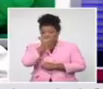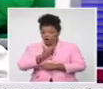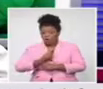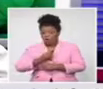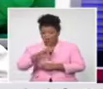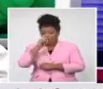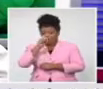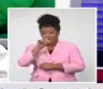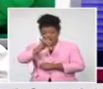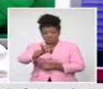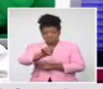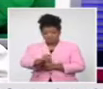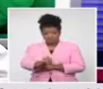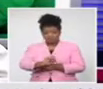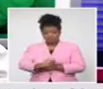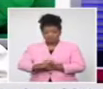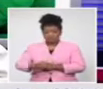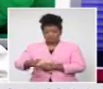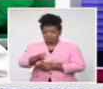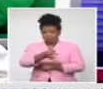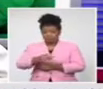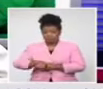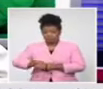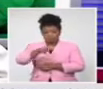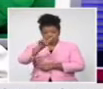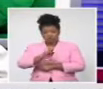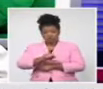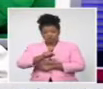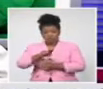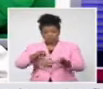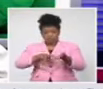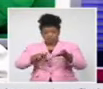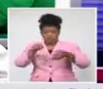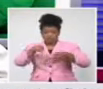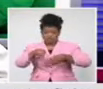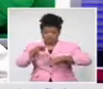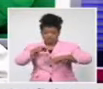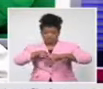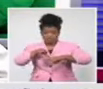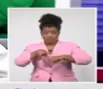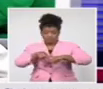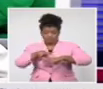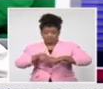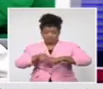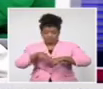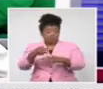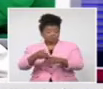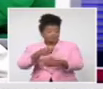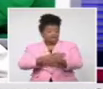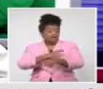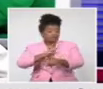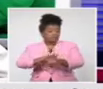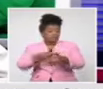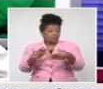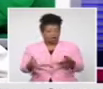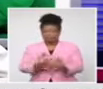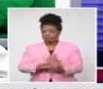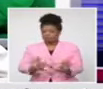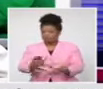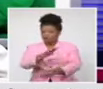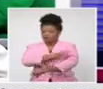edad, del municipio Boyeros, aquí en la provincia de La Habana, con antecedentes solo de hipertensión